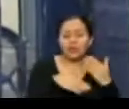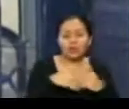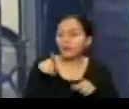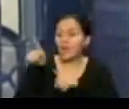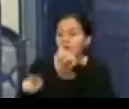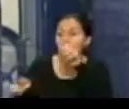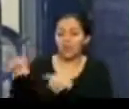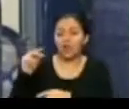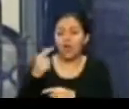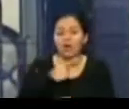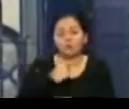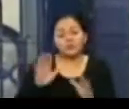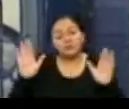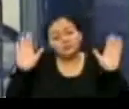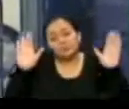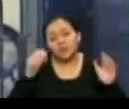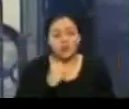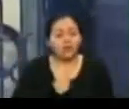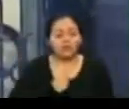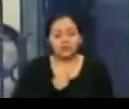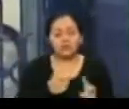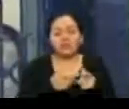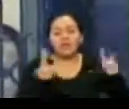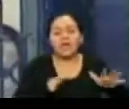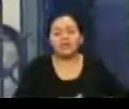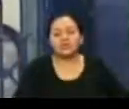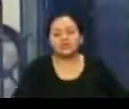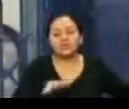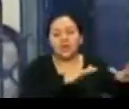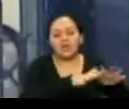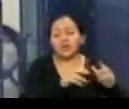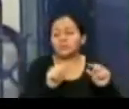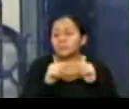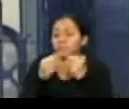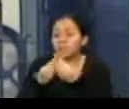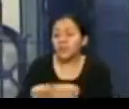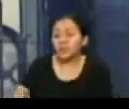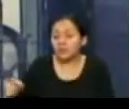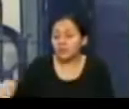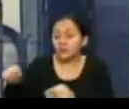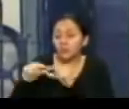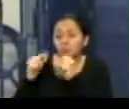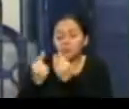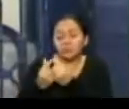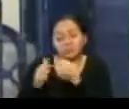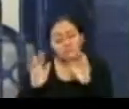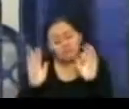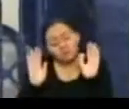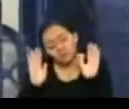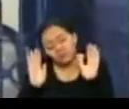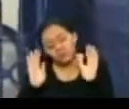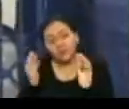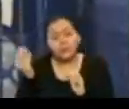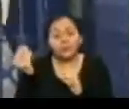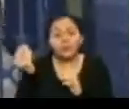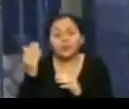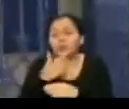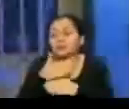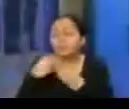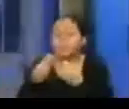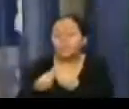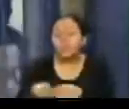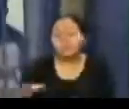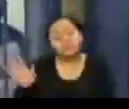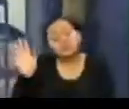en un proceso de cambio radical, los que pierden sus privilegios, los que afectamos sus intereses, van